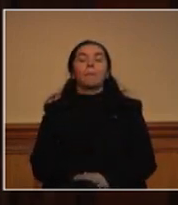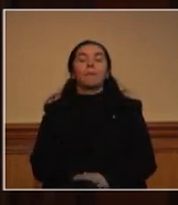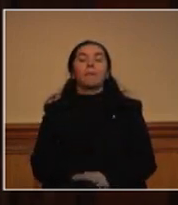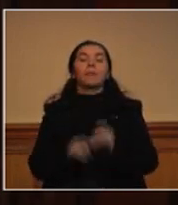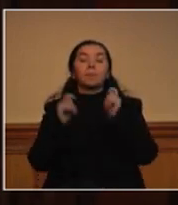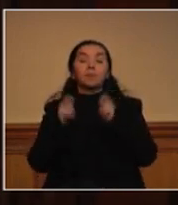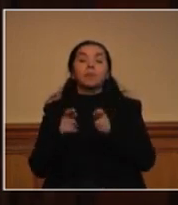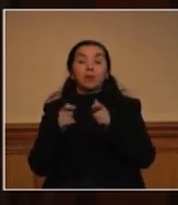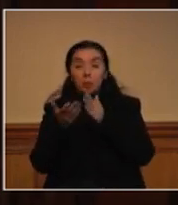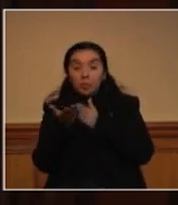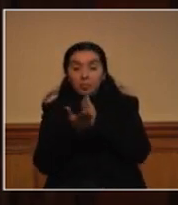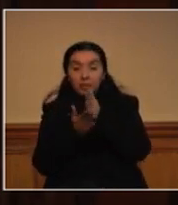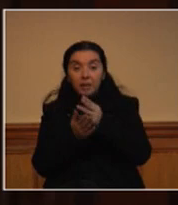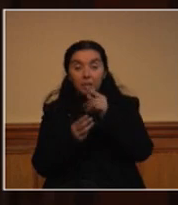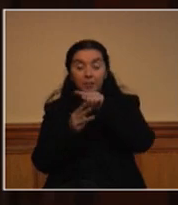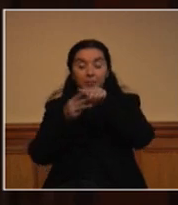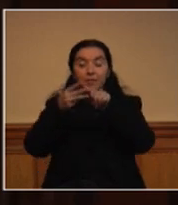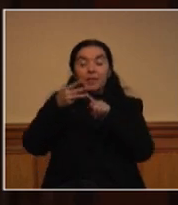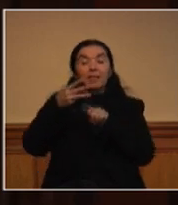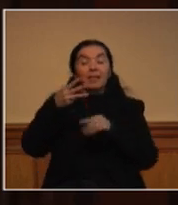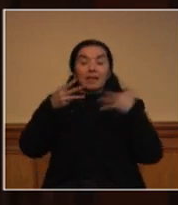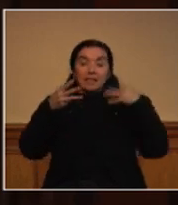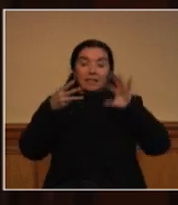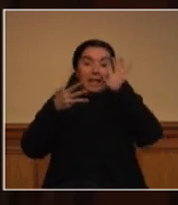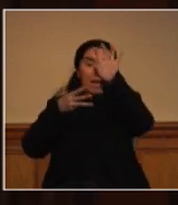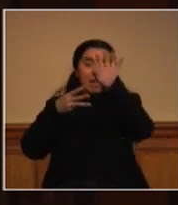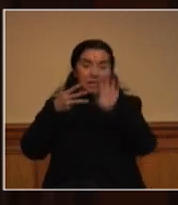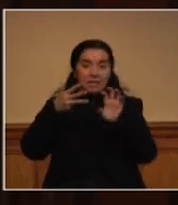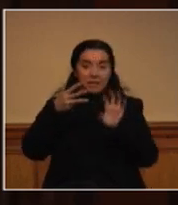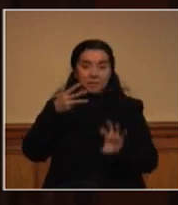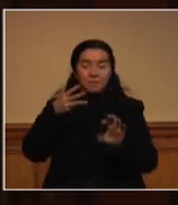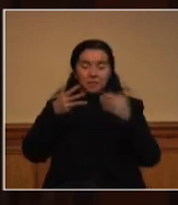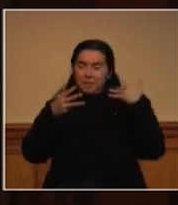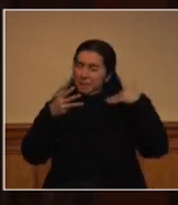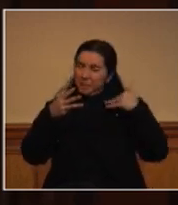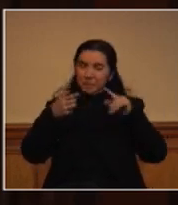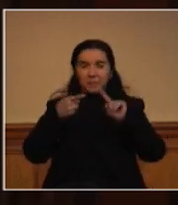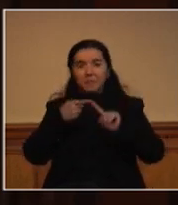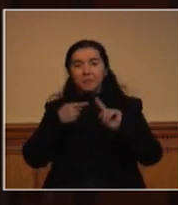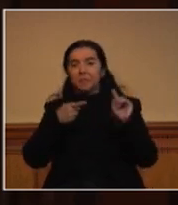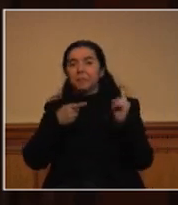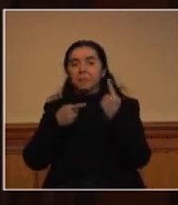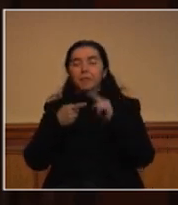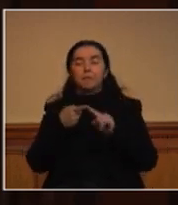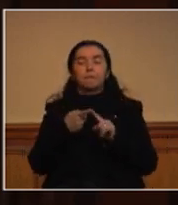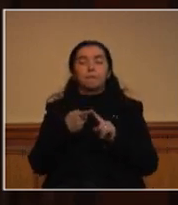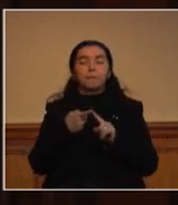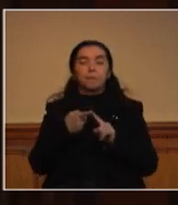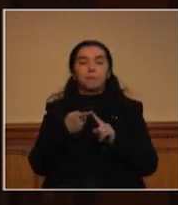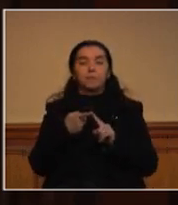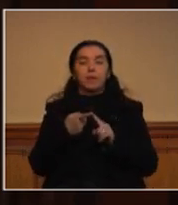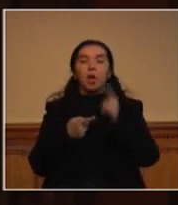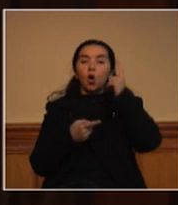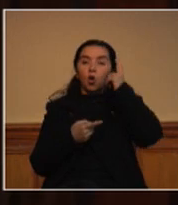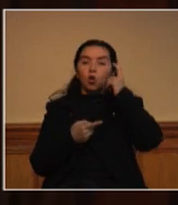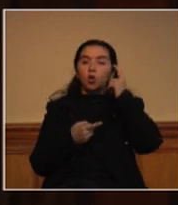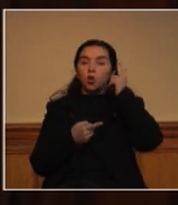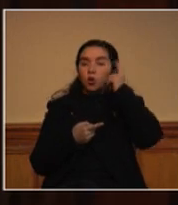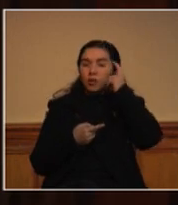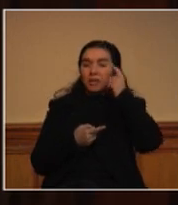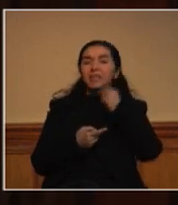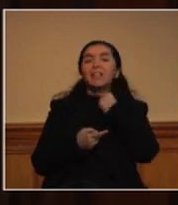podemos centrar en tres aspectos fundamentalmente. El primero es la conciencia